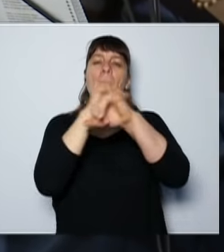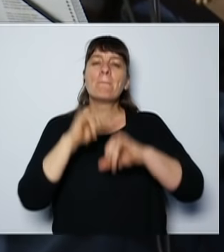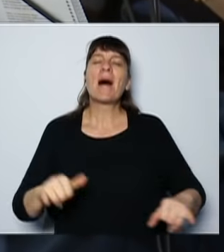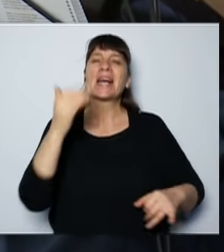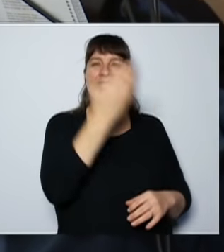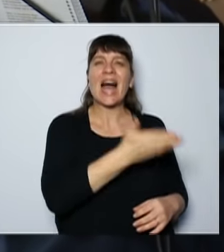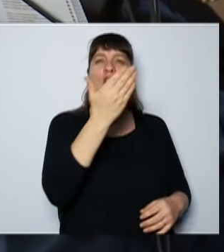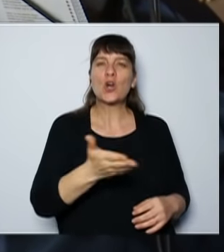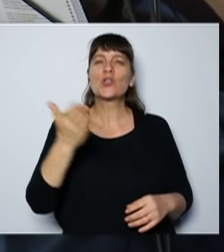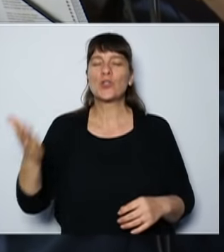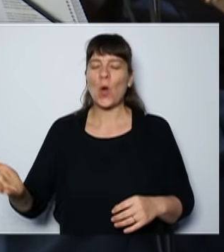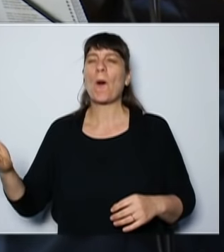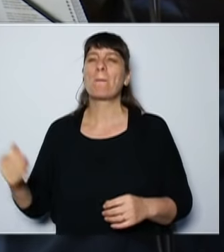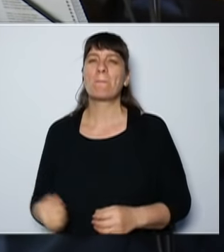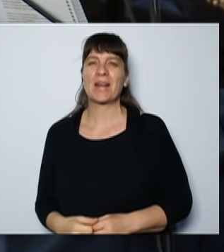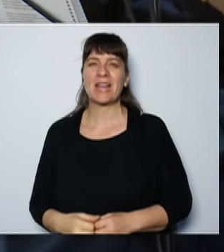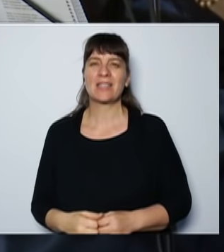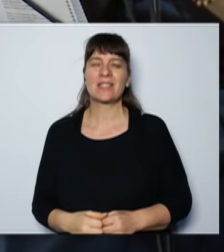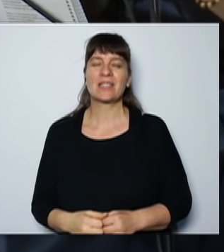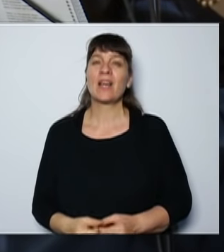tierra, paz a los